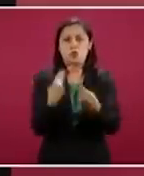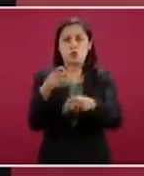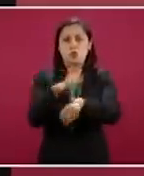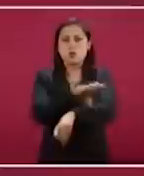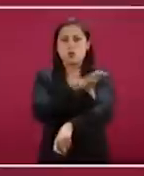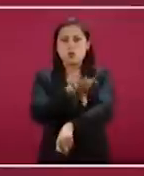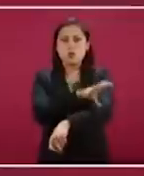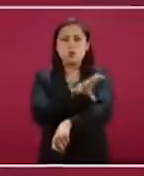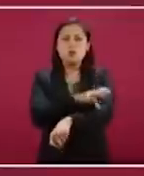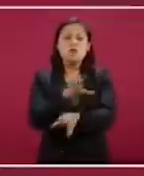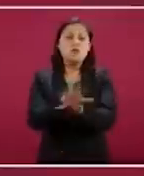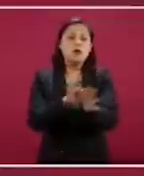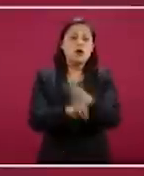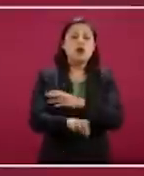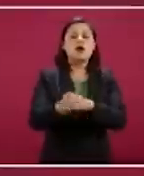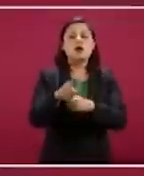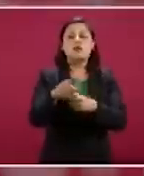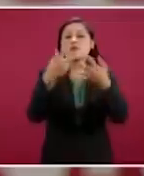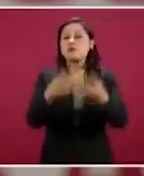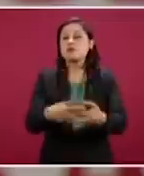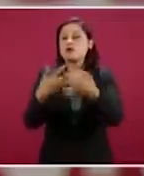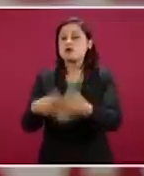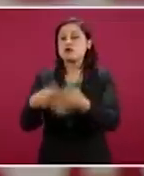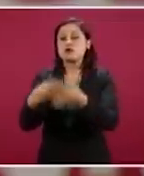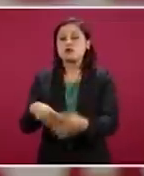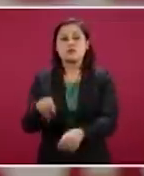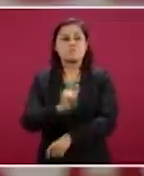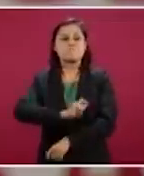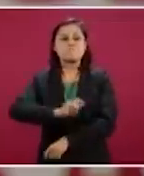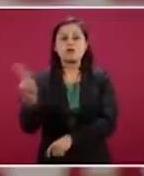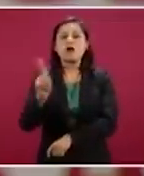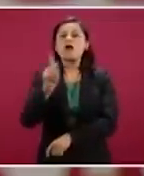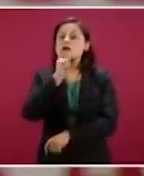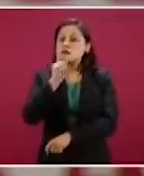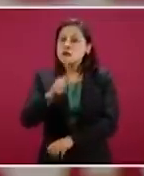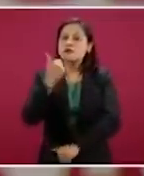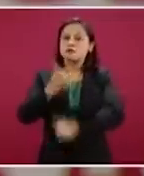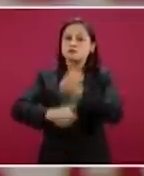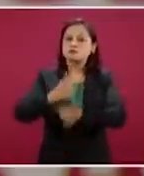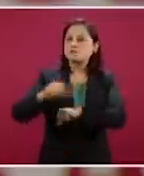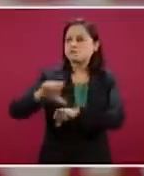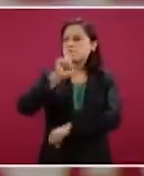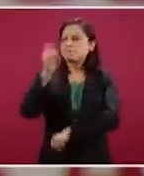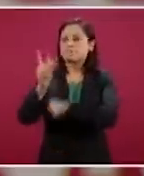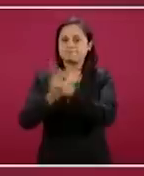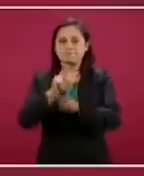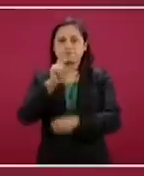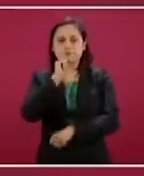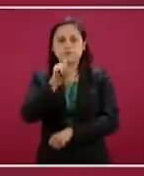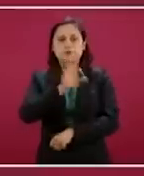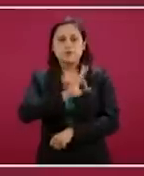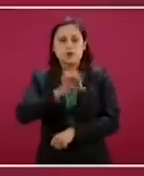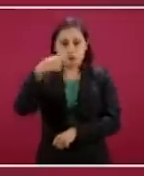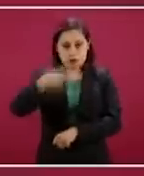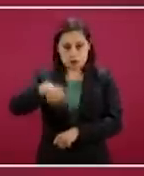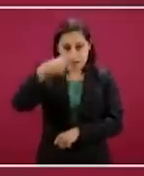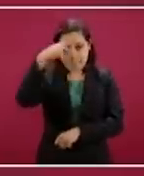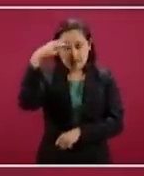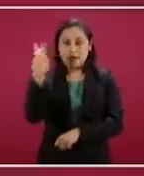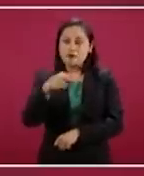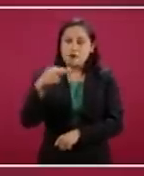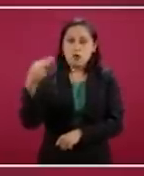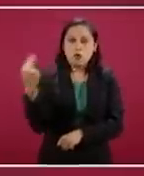contar con industrias eficientes y competitivas. Hoy el país requiere desarrollar fuentes de energía